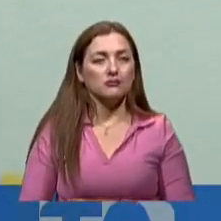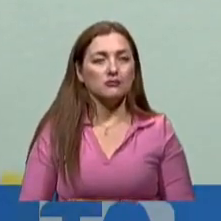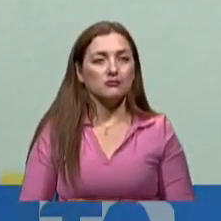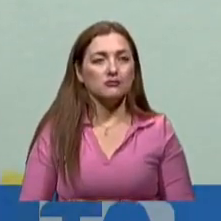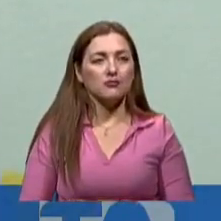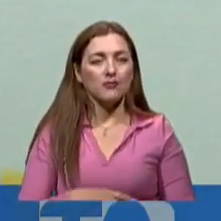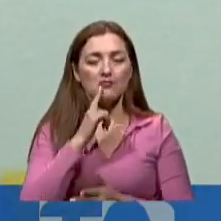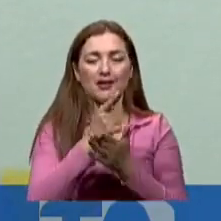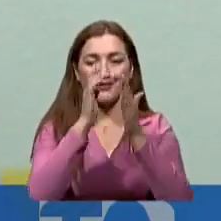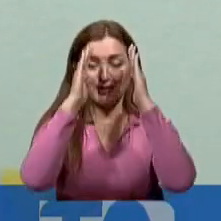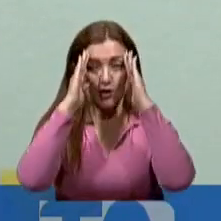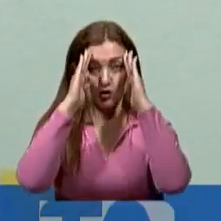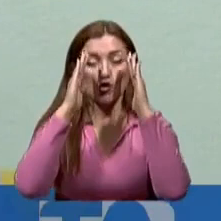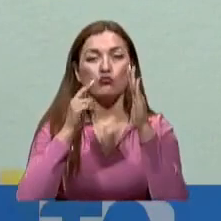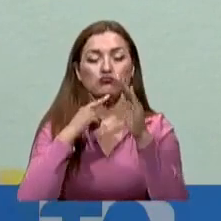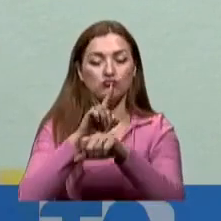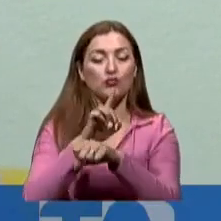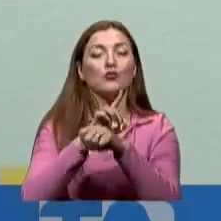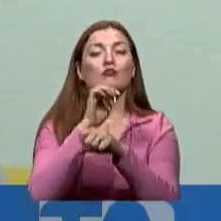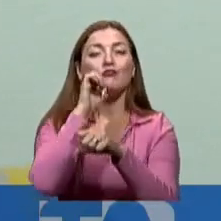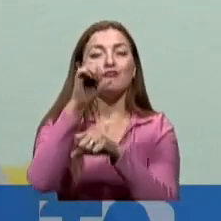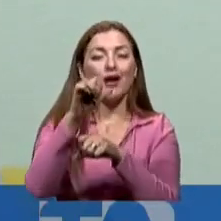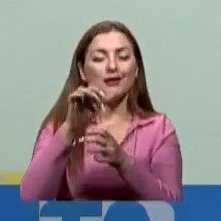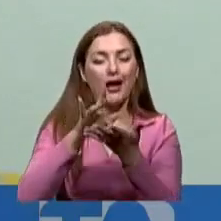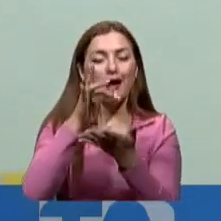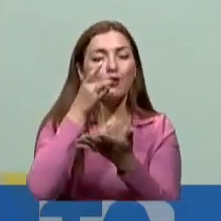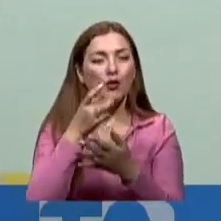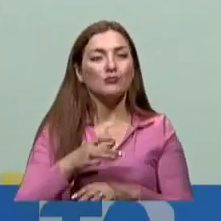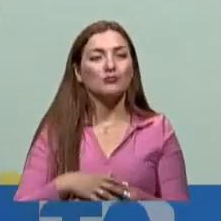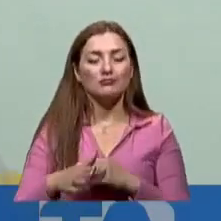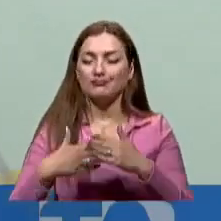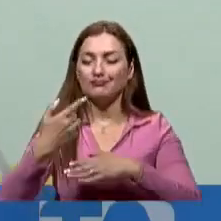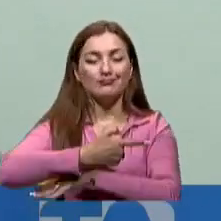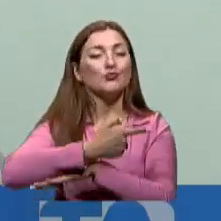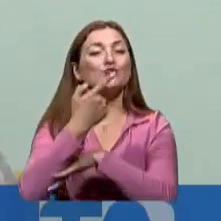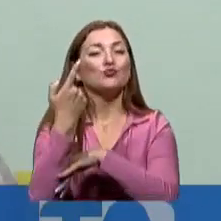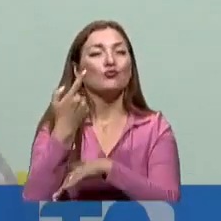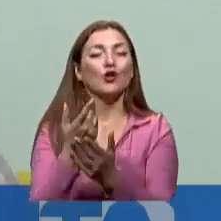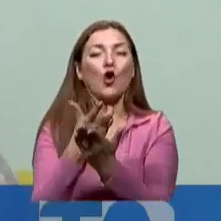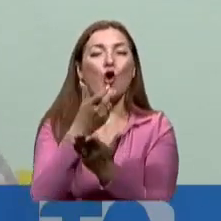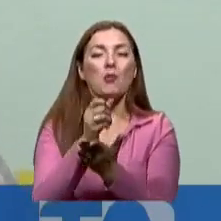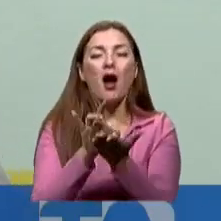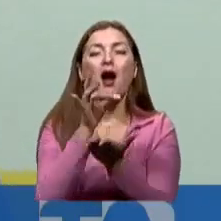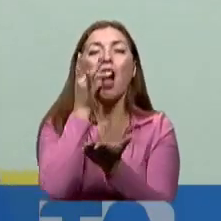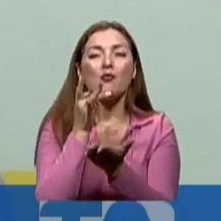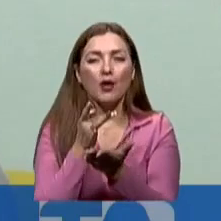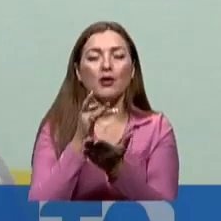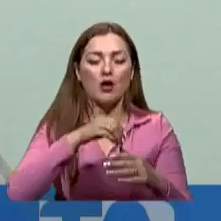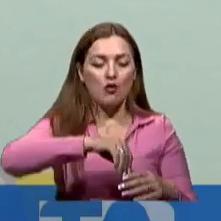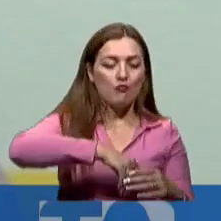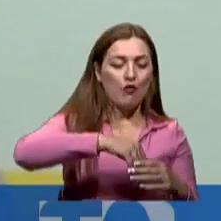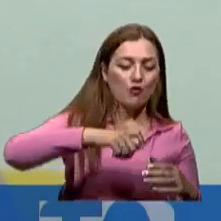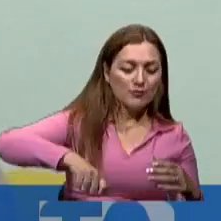médicas pero la falta de medicina es algo que transcurre día a día eh compramos la medicina a través de de rifas